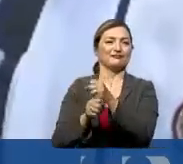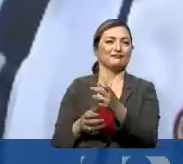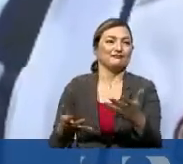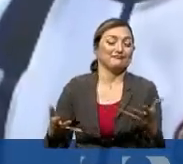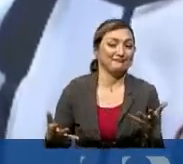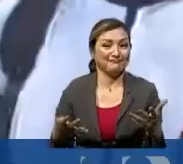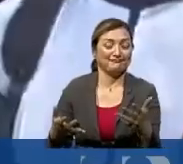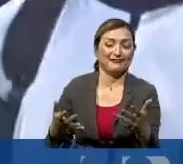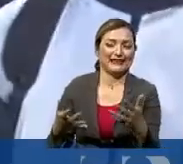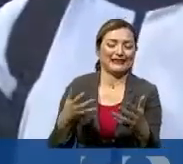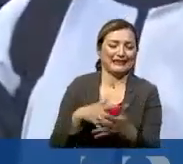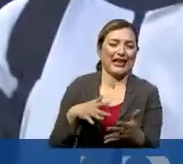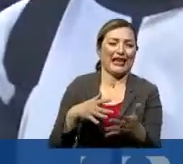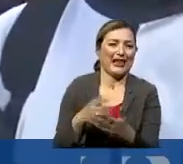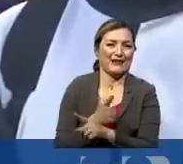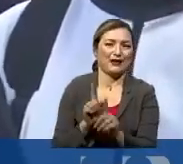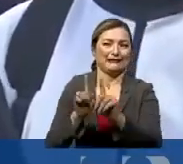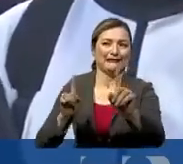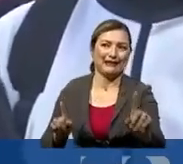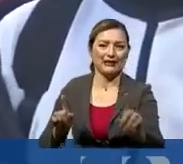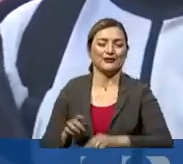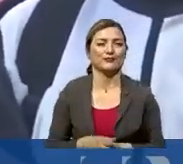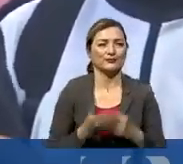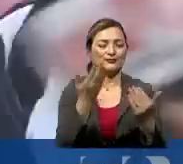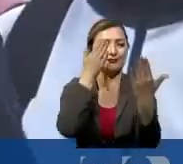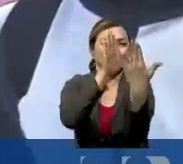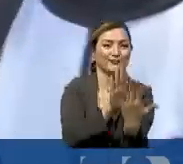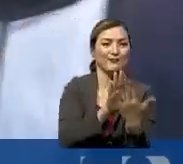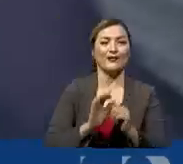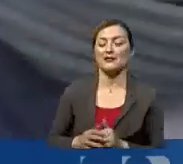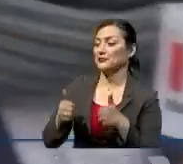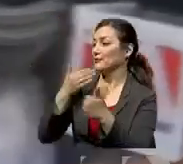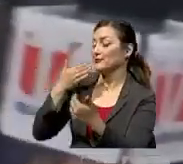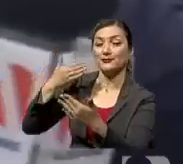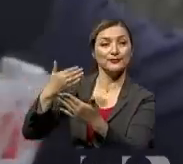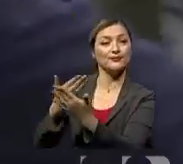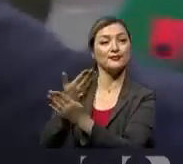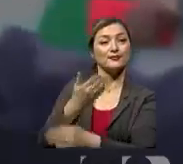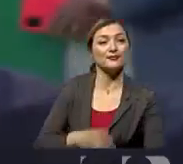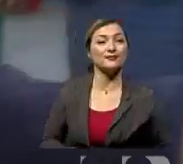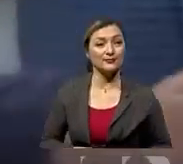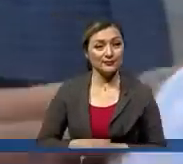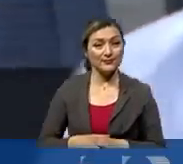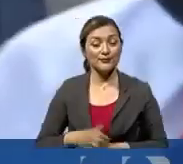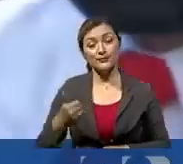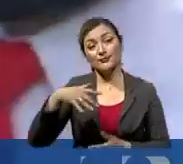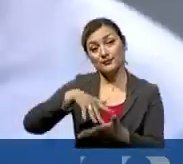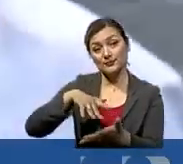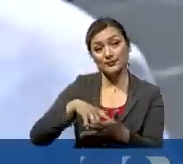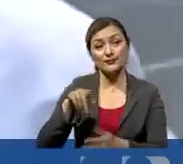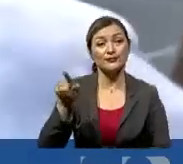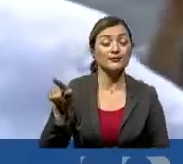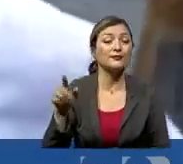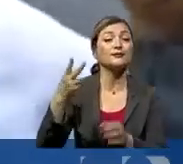entonces ahorita vamos de nuevo y empezando presencialmente. Chévere, muchísimas gracias. Por acá también vamos a hablar con otro de los estudiantes que